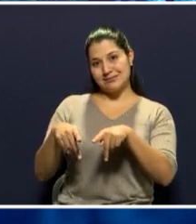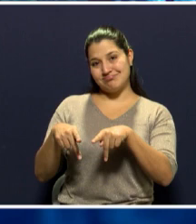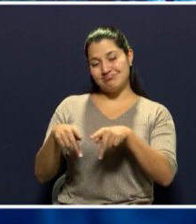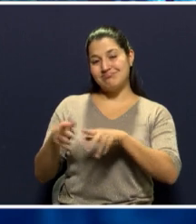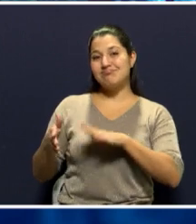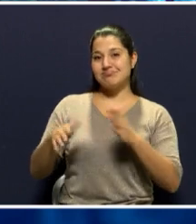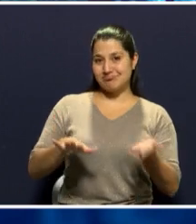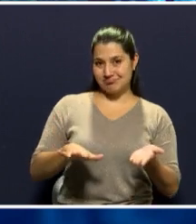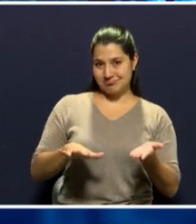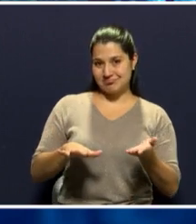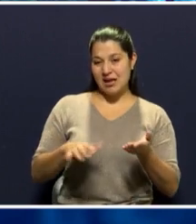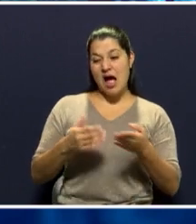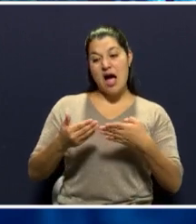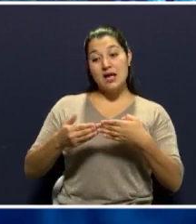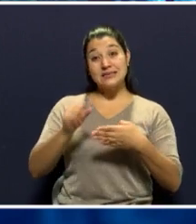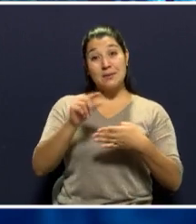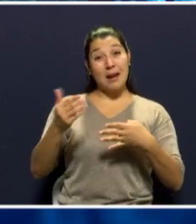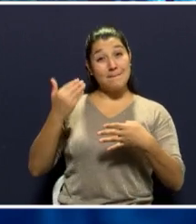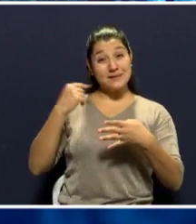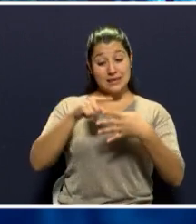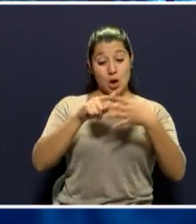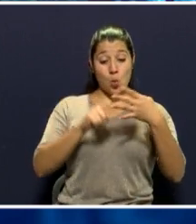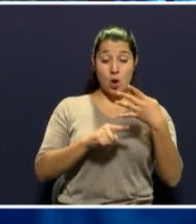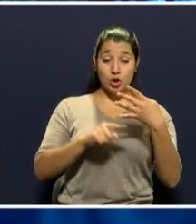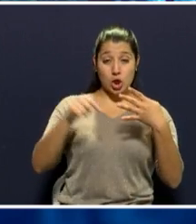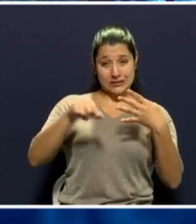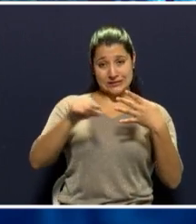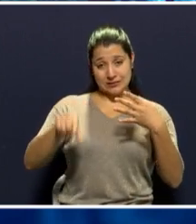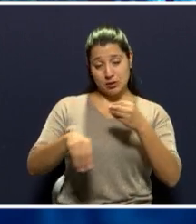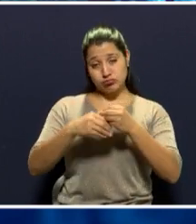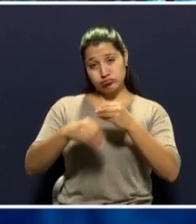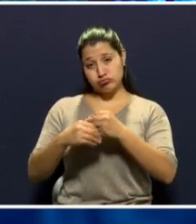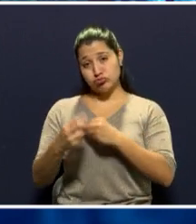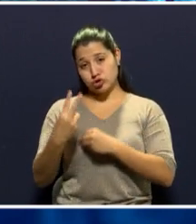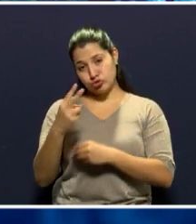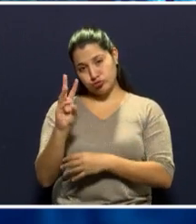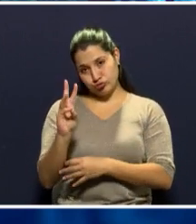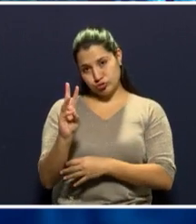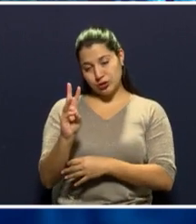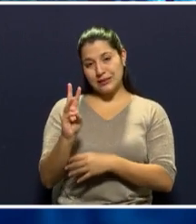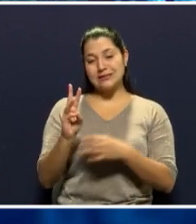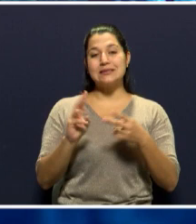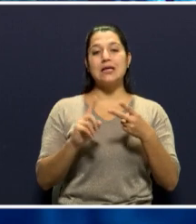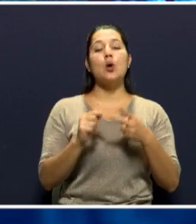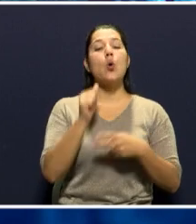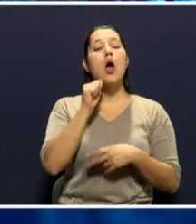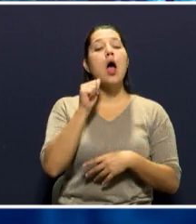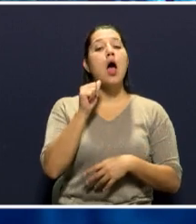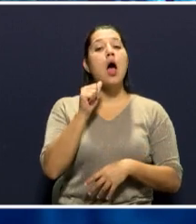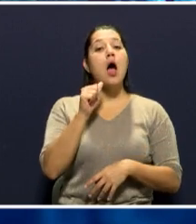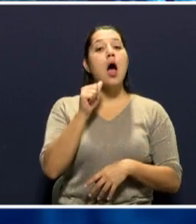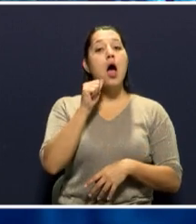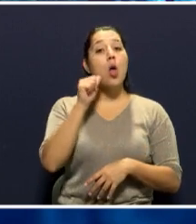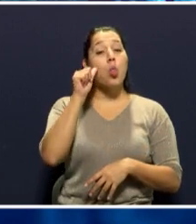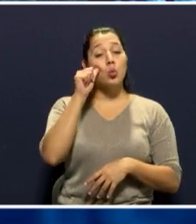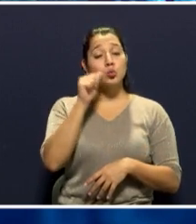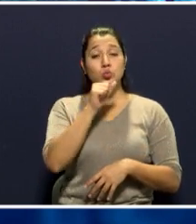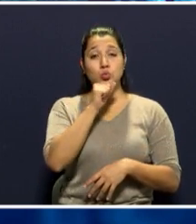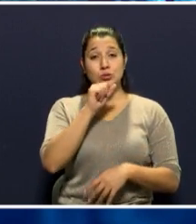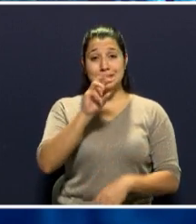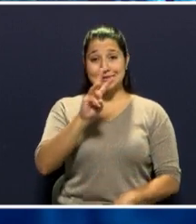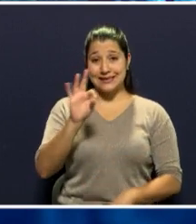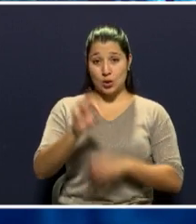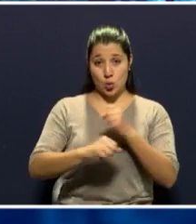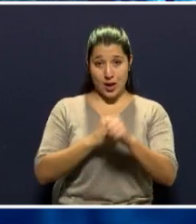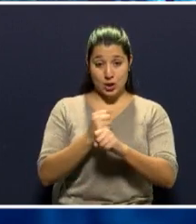Uno falleció lamentablemente el domingo en la tarde, un adulto de 69 años, quien murió en el Hospital San Juan